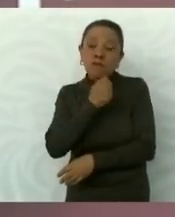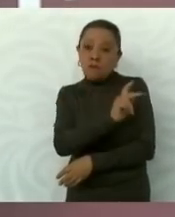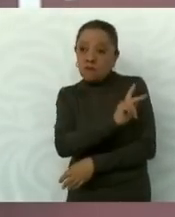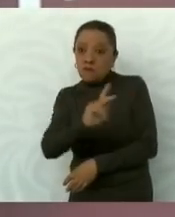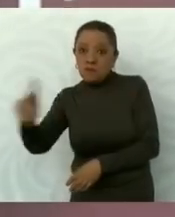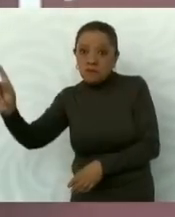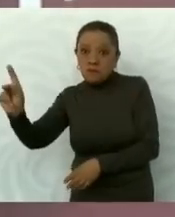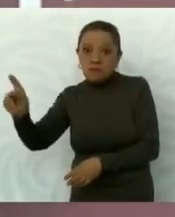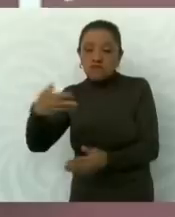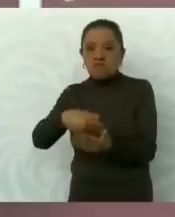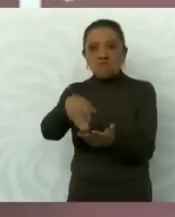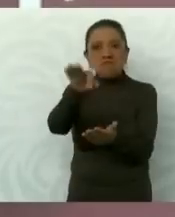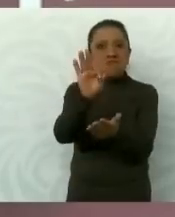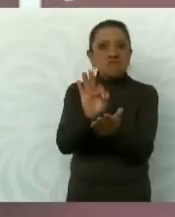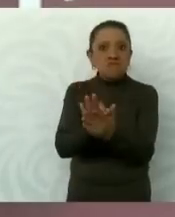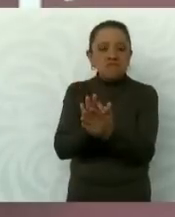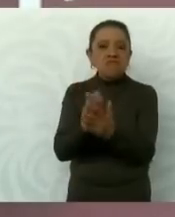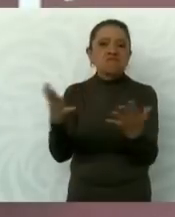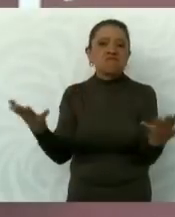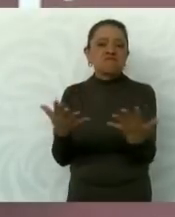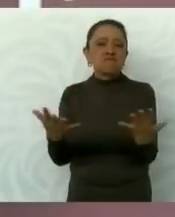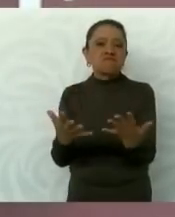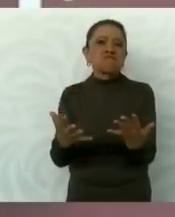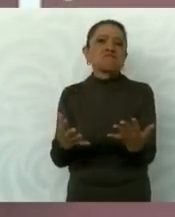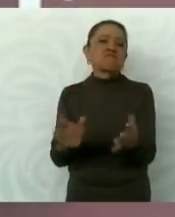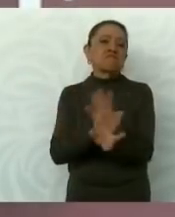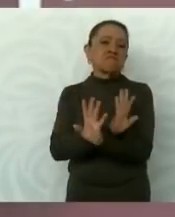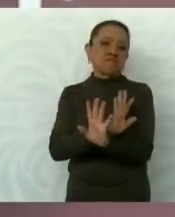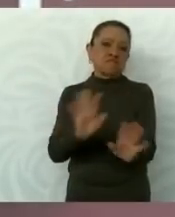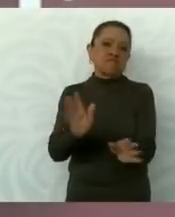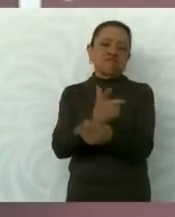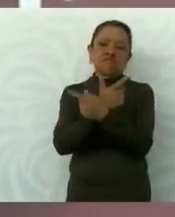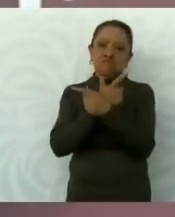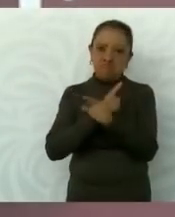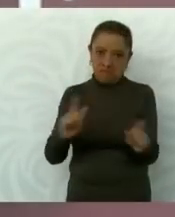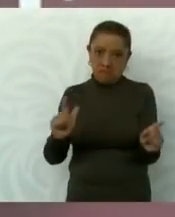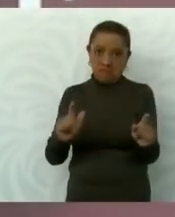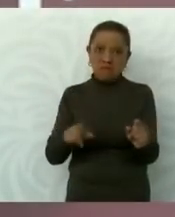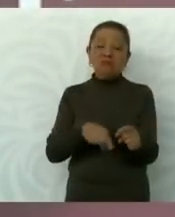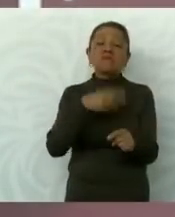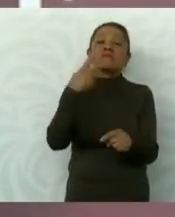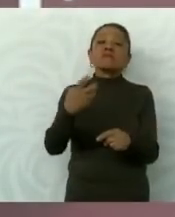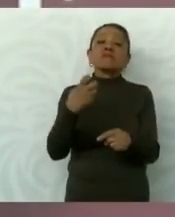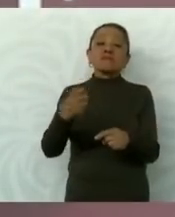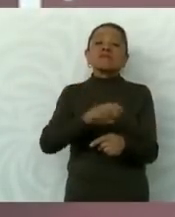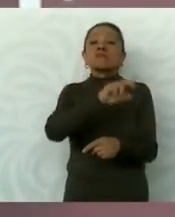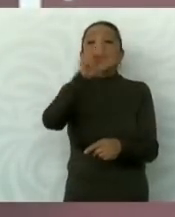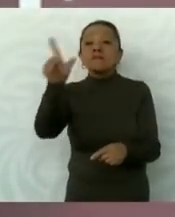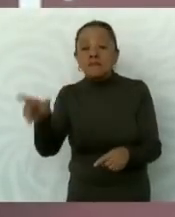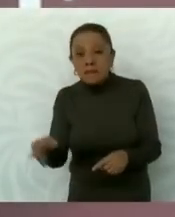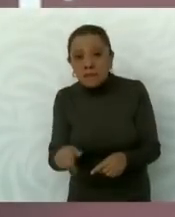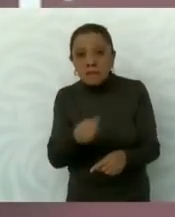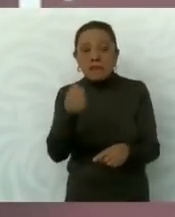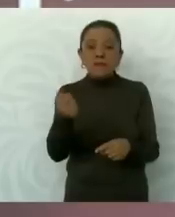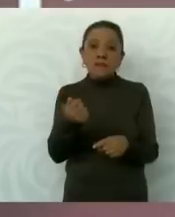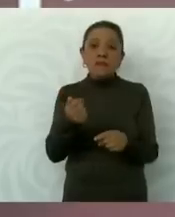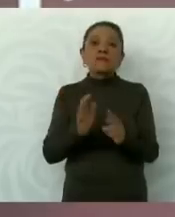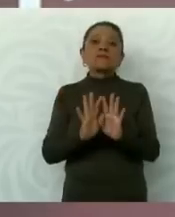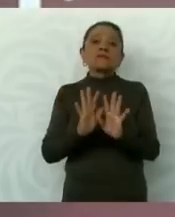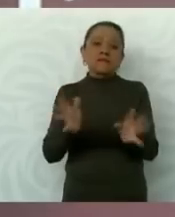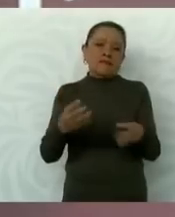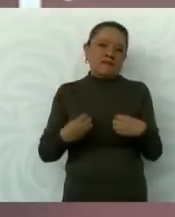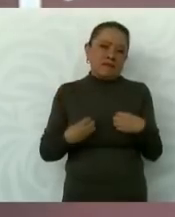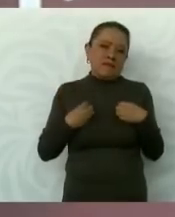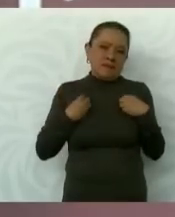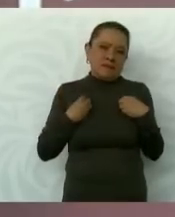2018 el pueblo de México decidió impulsar una nueva transformación, la transformación de la vida pública,